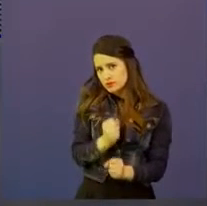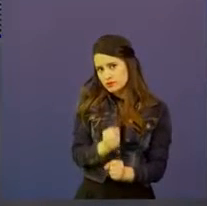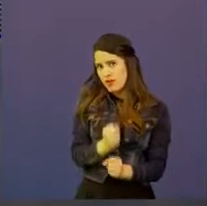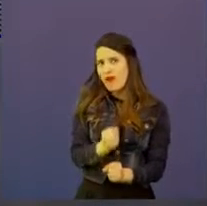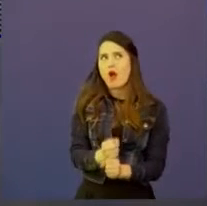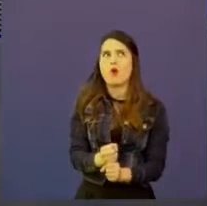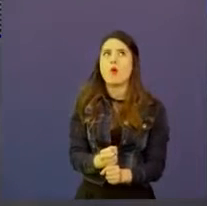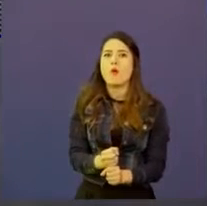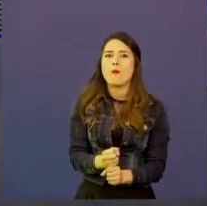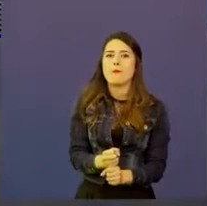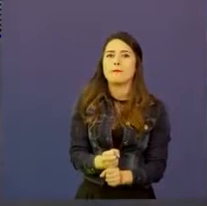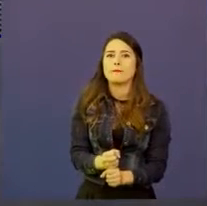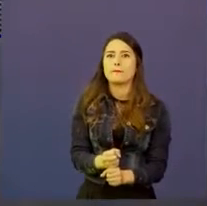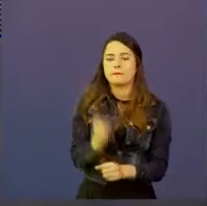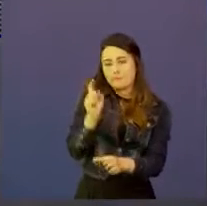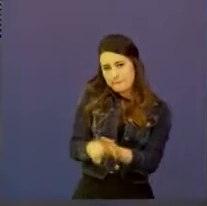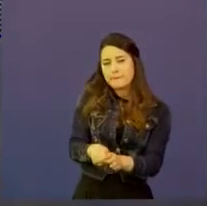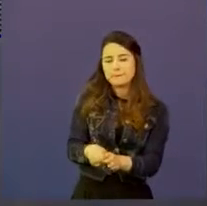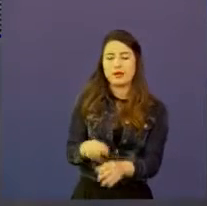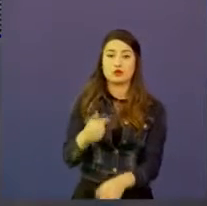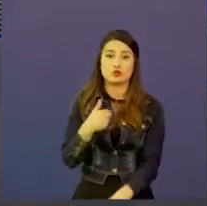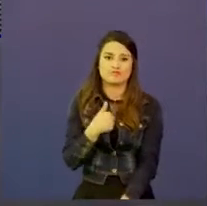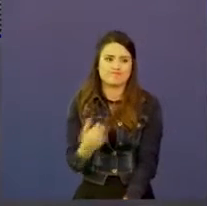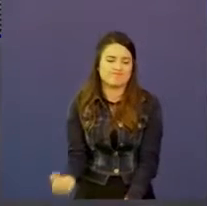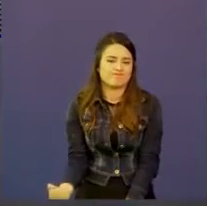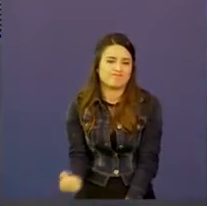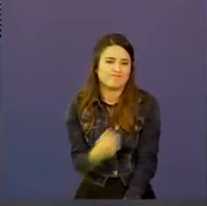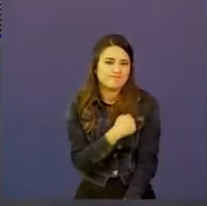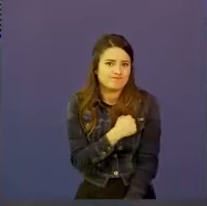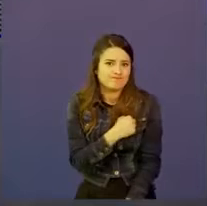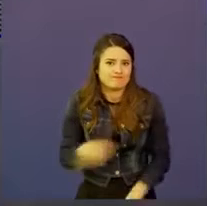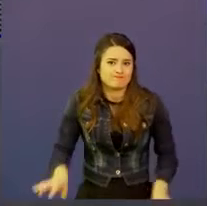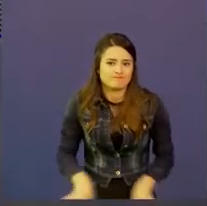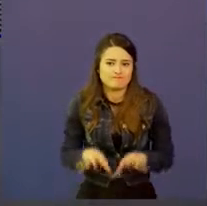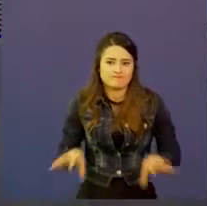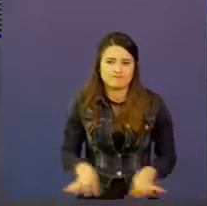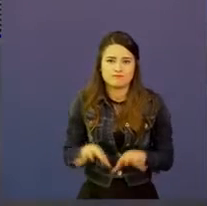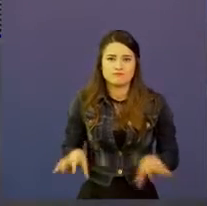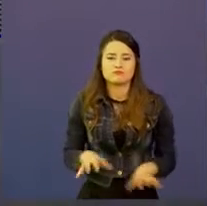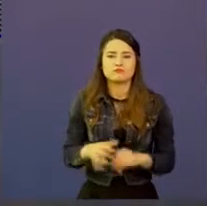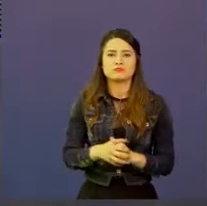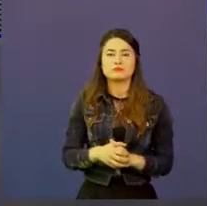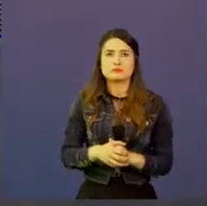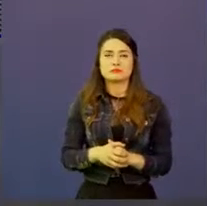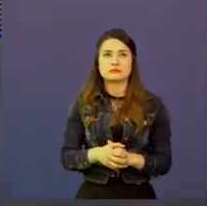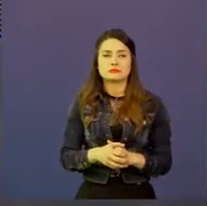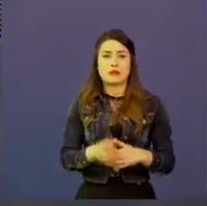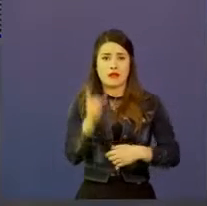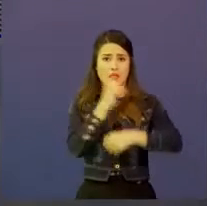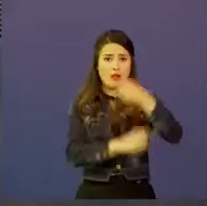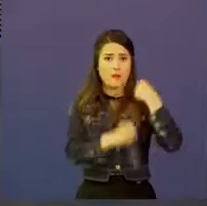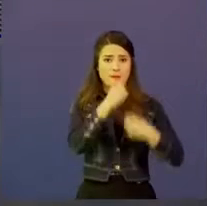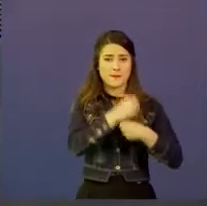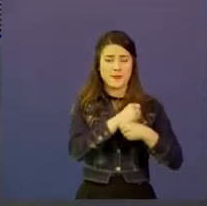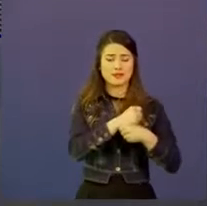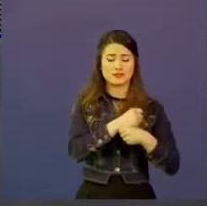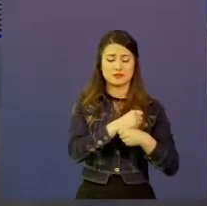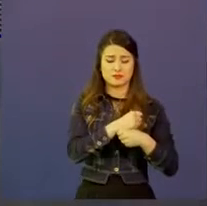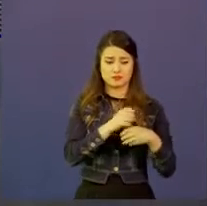de Computadores para Educar. Computadores para Educar ha hecho unas actividades y unos compromisos muy importantes. El año pasado